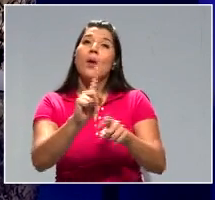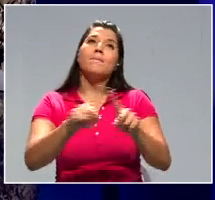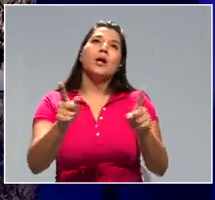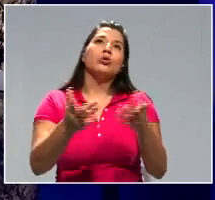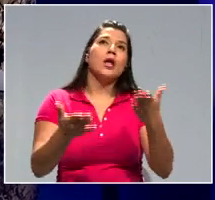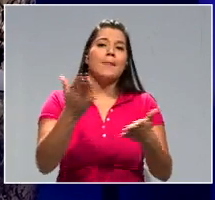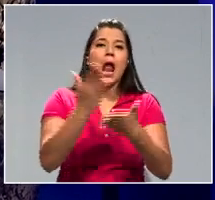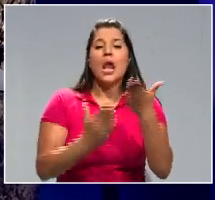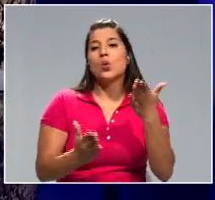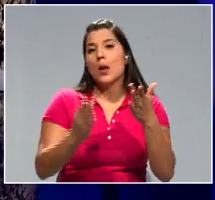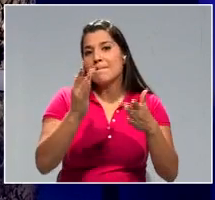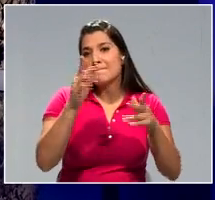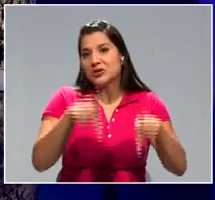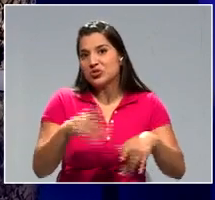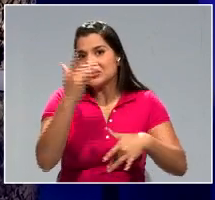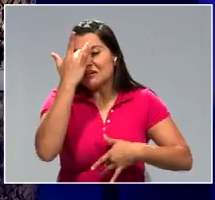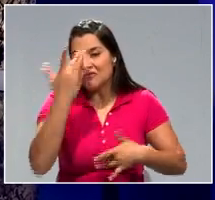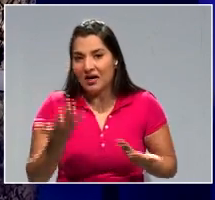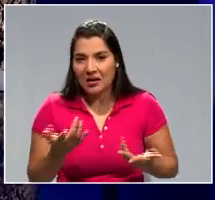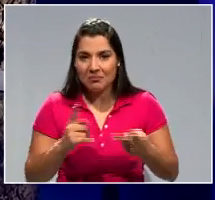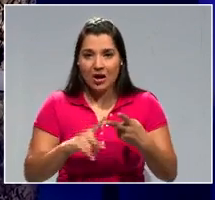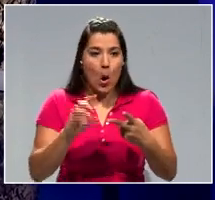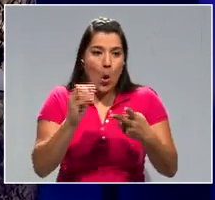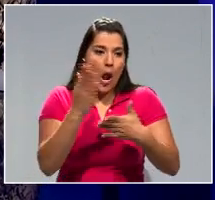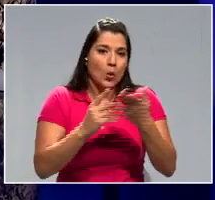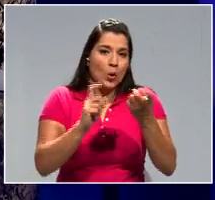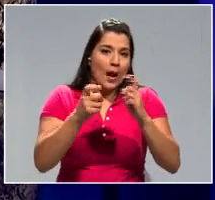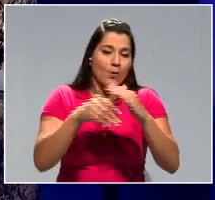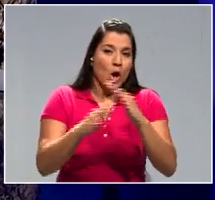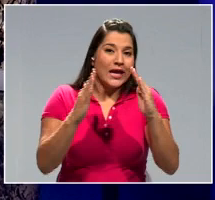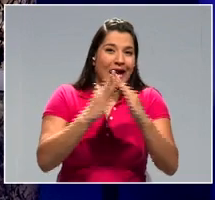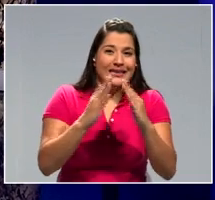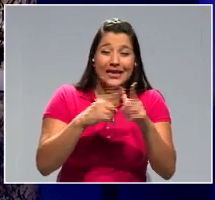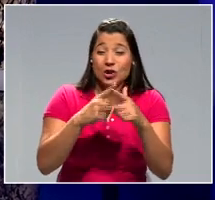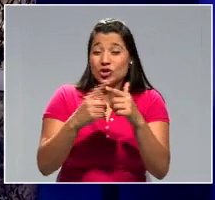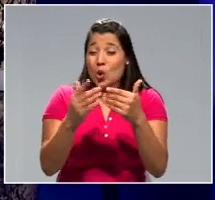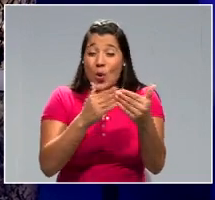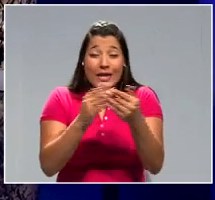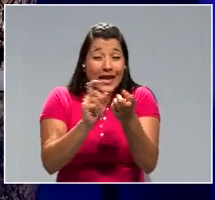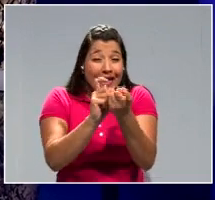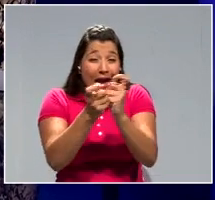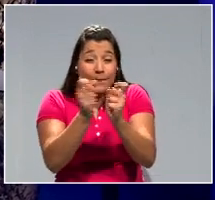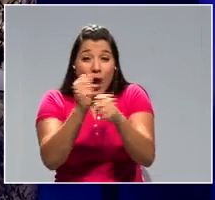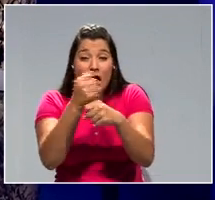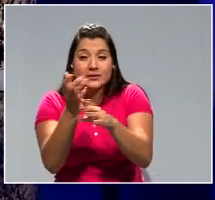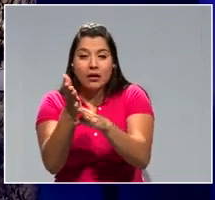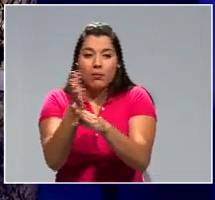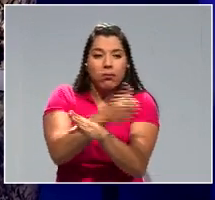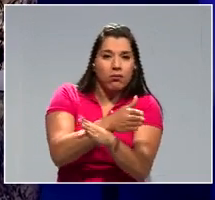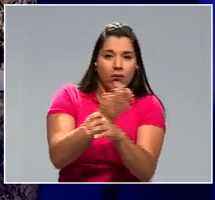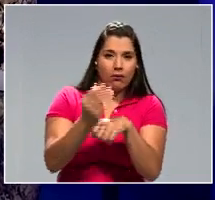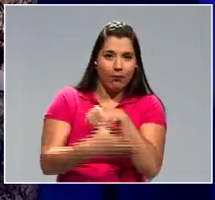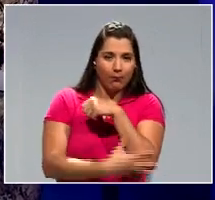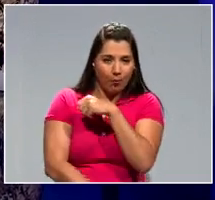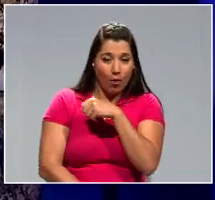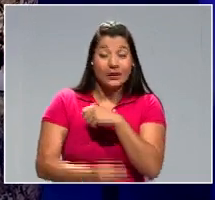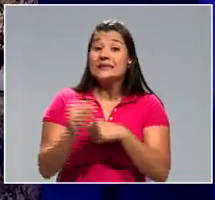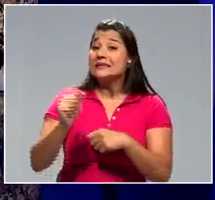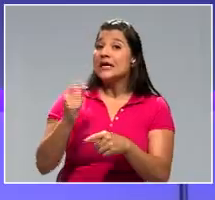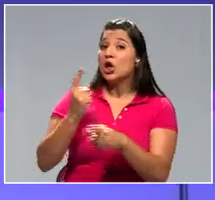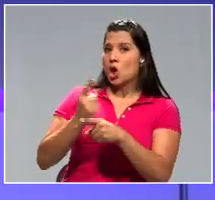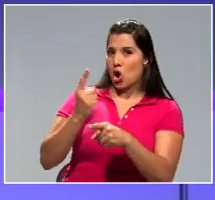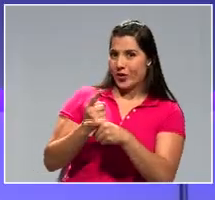más mínimo cambio los derriba del sistema y los sumerge en la pobreza. Exacto, y eso tiene que ver